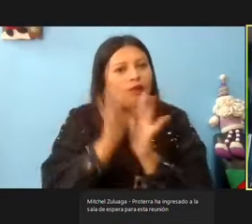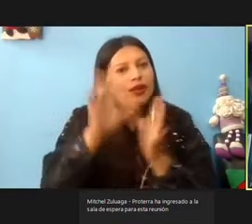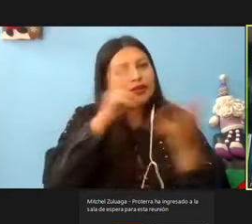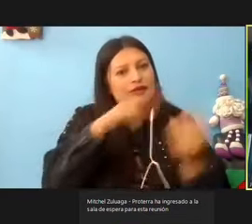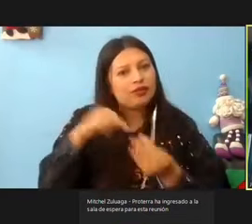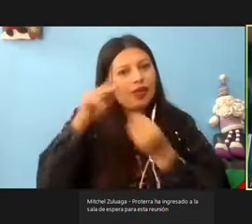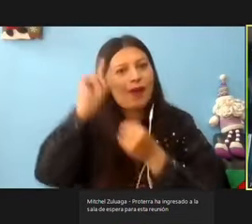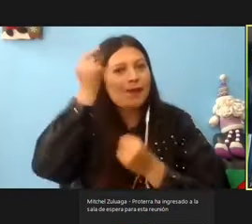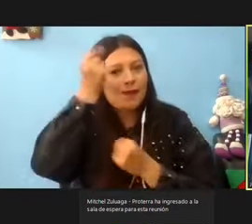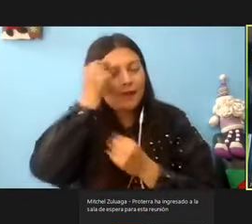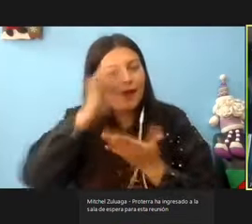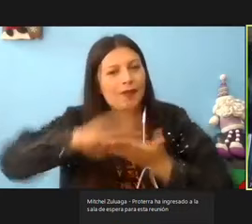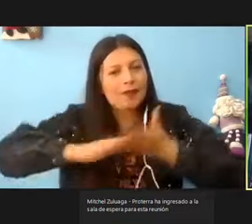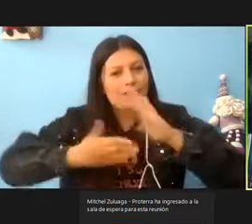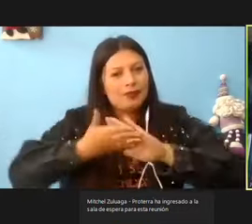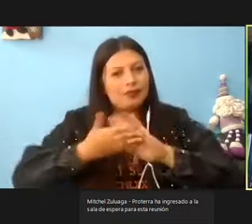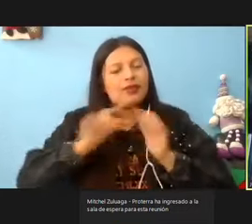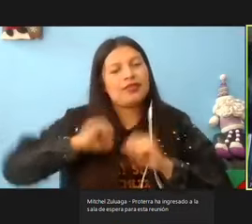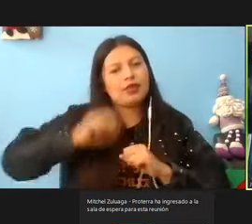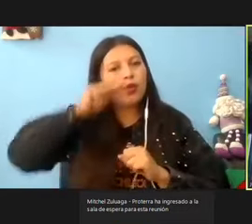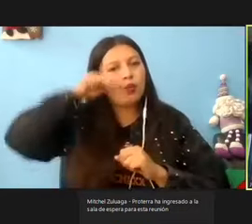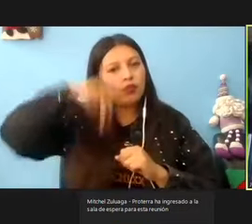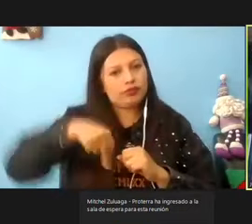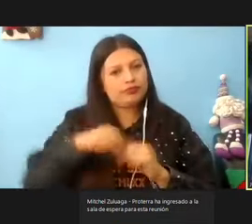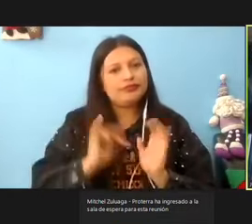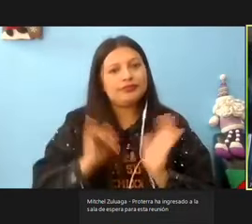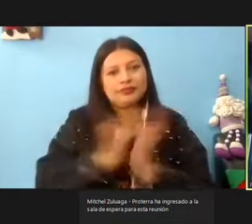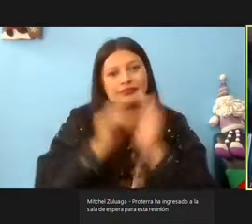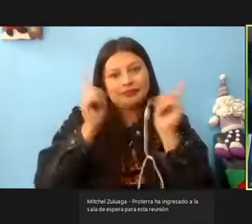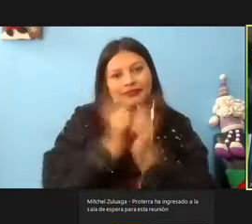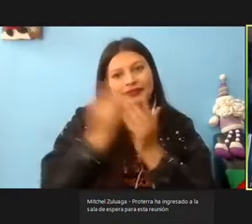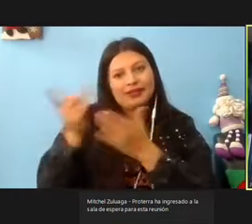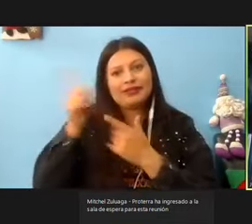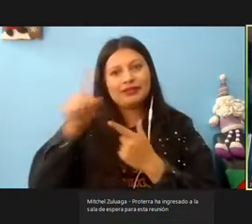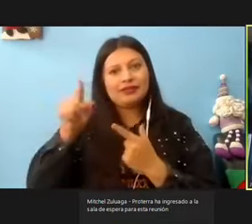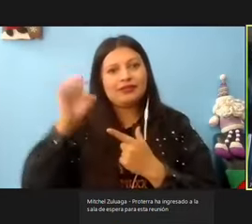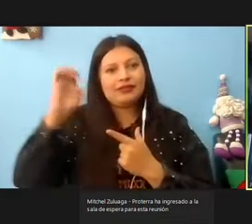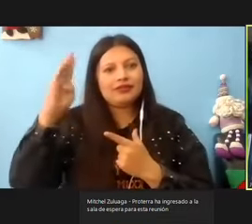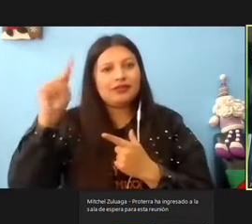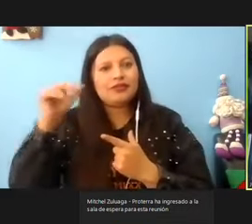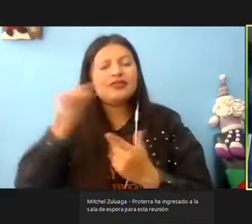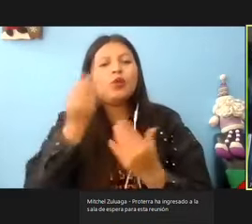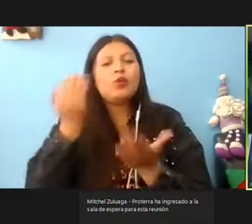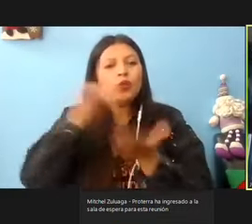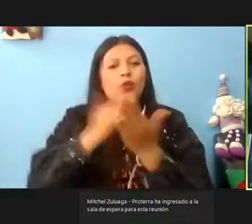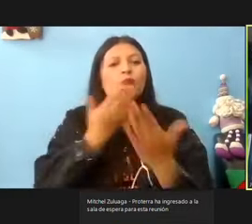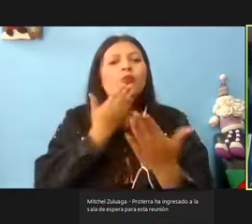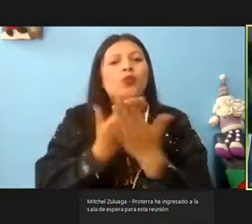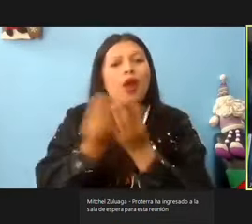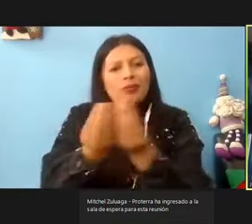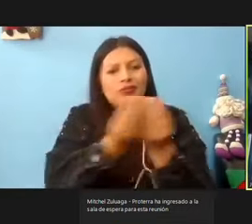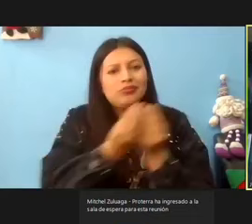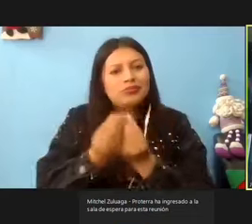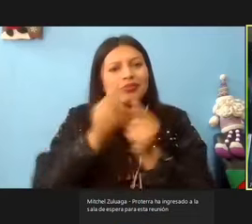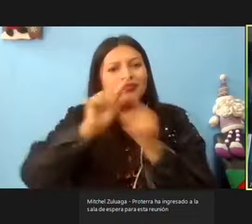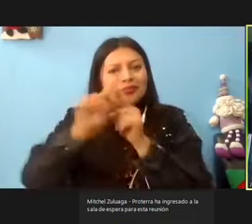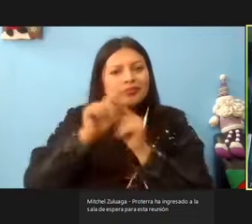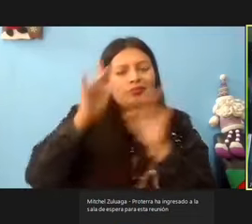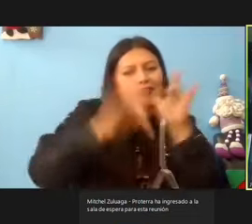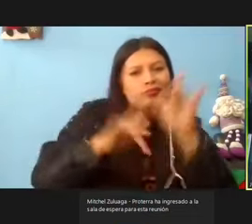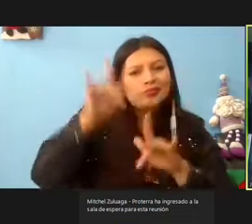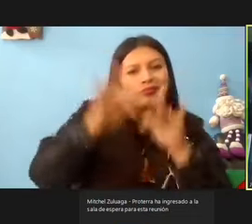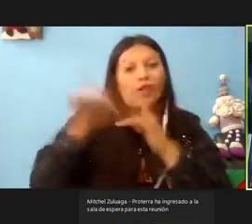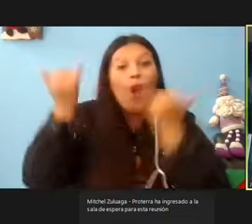y memoria, paz y derechos humanos. Eso sería, Sebastián, de nuevo también agradecerle a los colegas y a las colegas